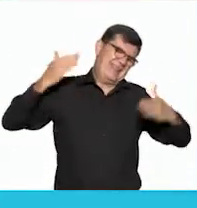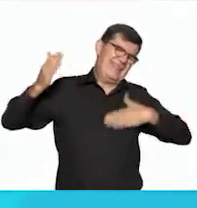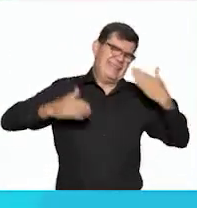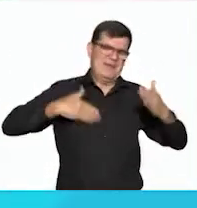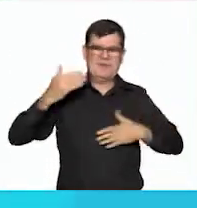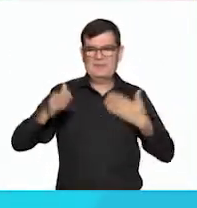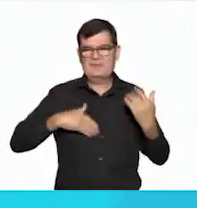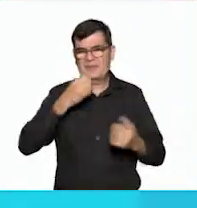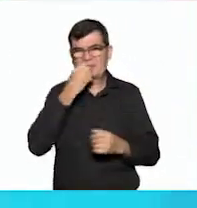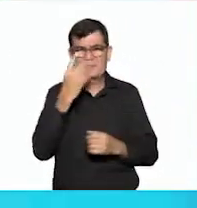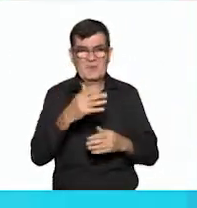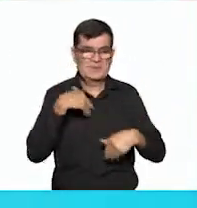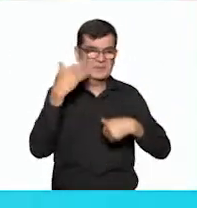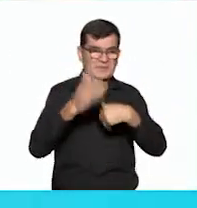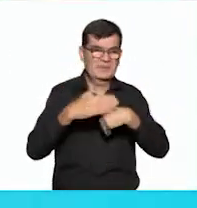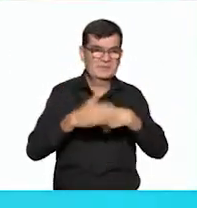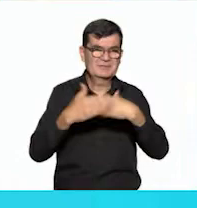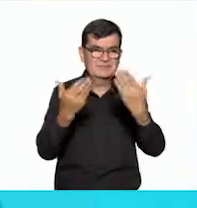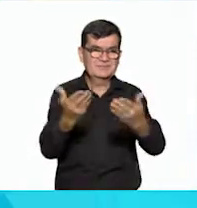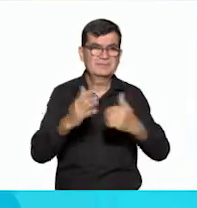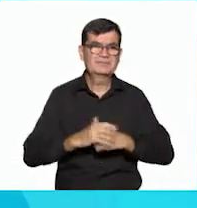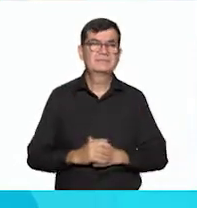a disfrutar! ¡Hasta la próxima!